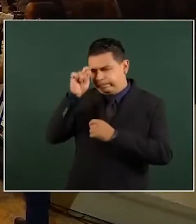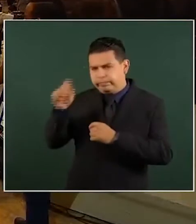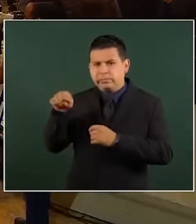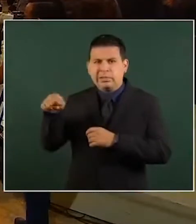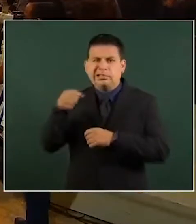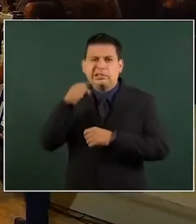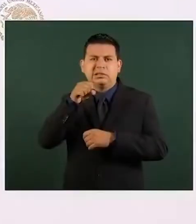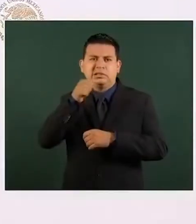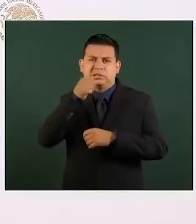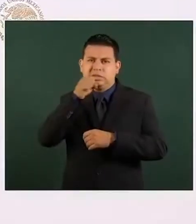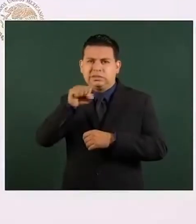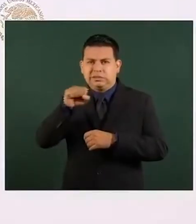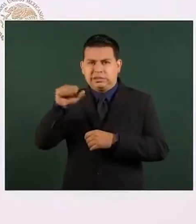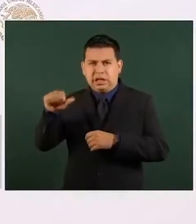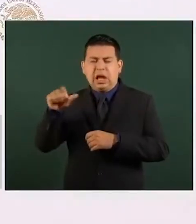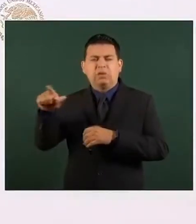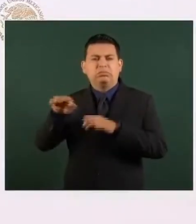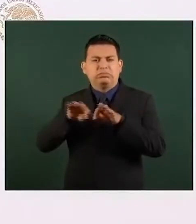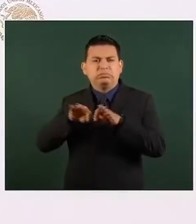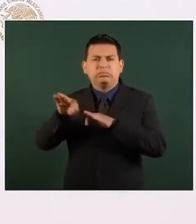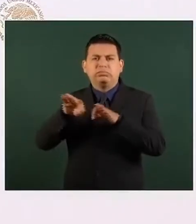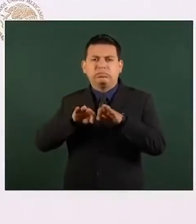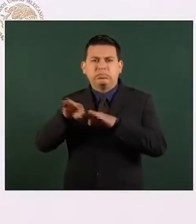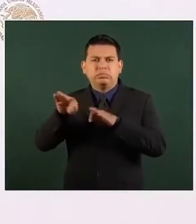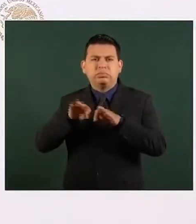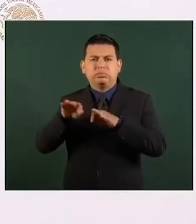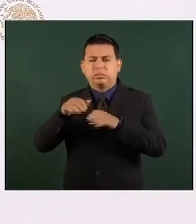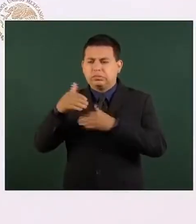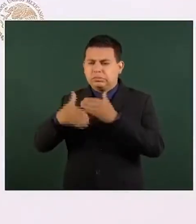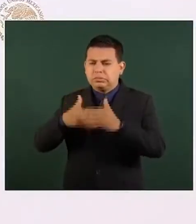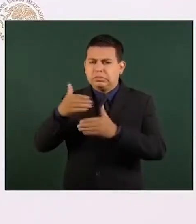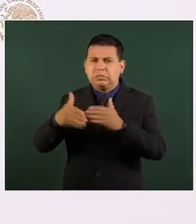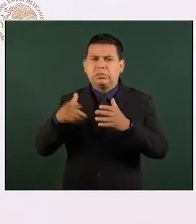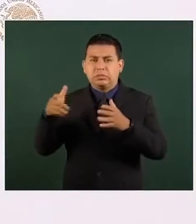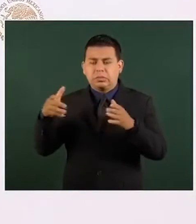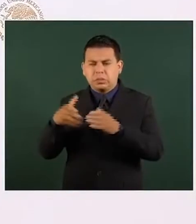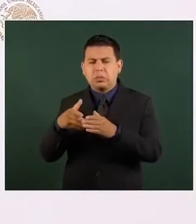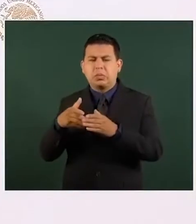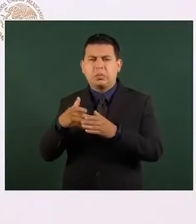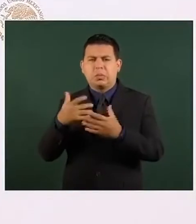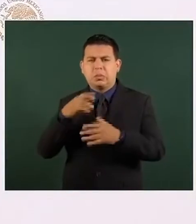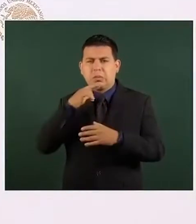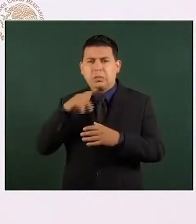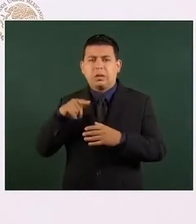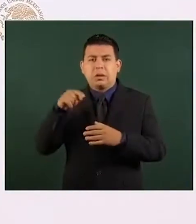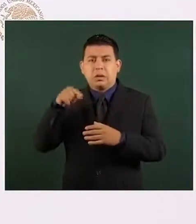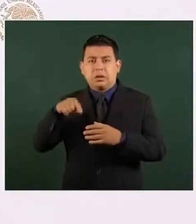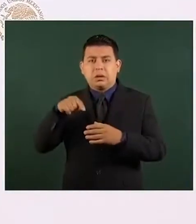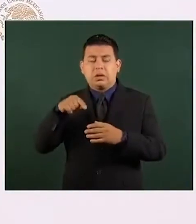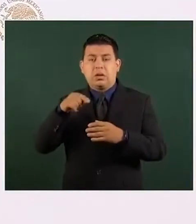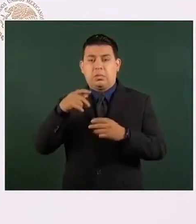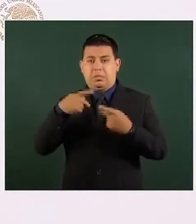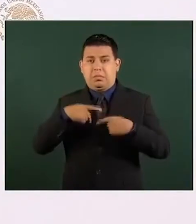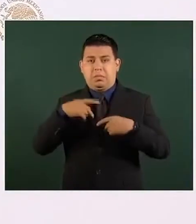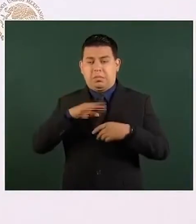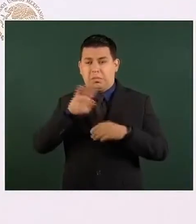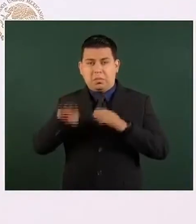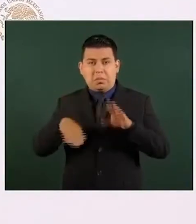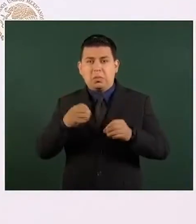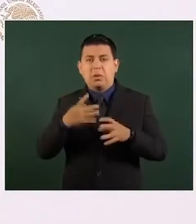más allá de politiquería y debates hoy oaxaca tiene un índice de letalidad de